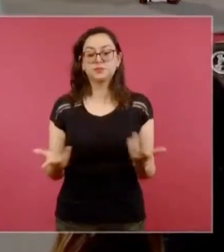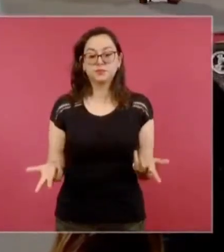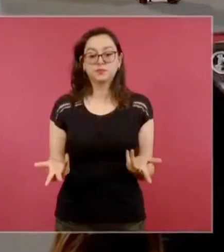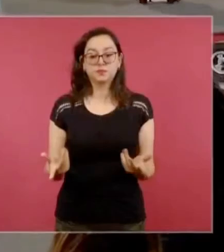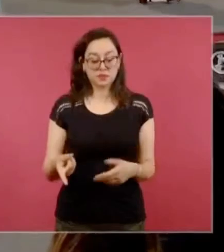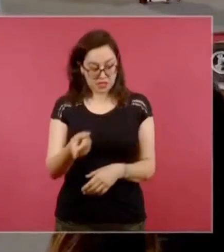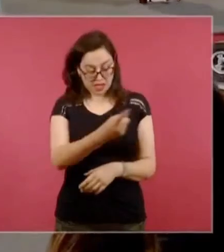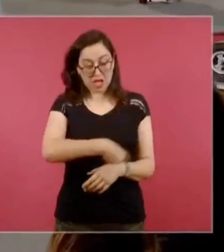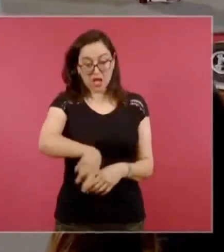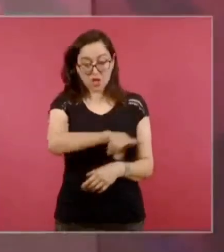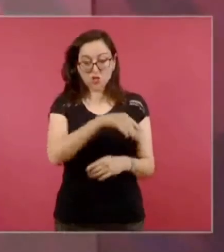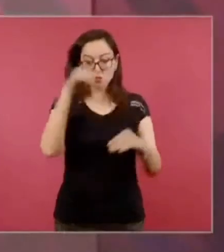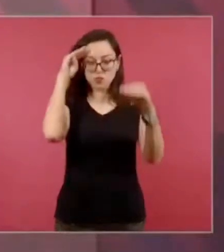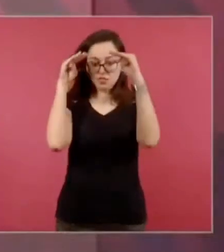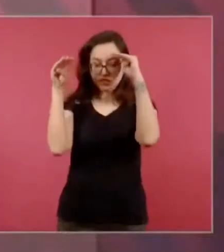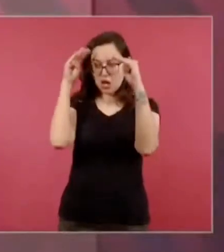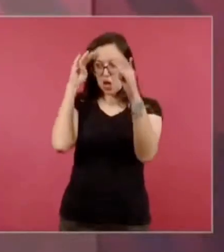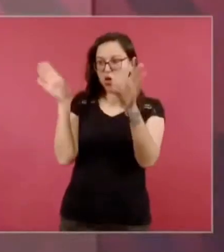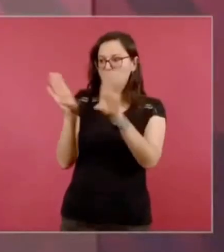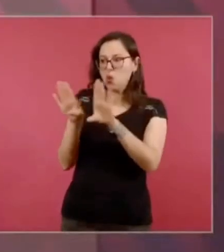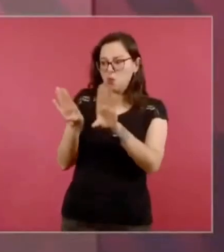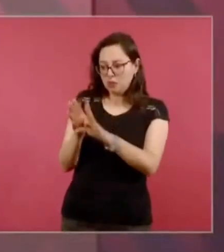plantearon.